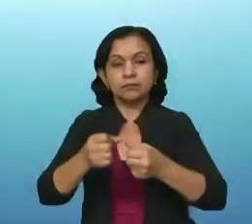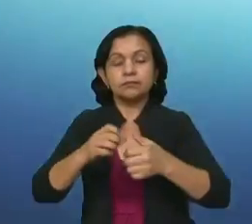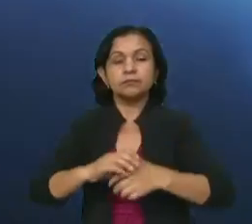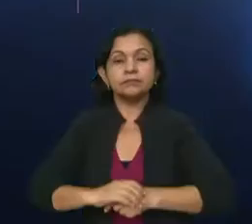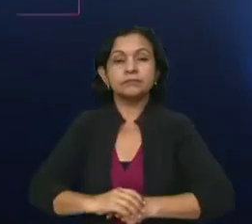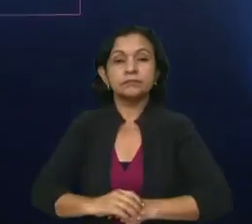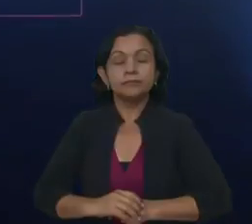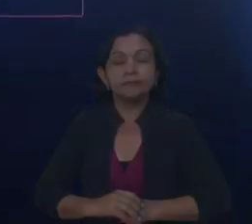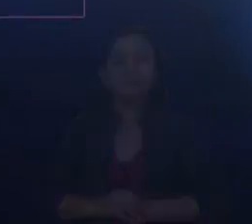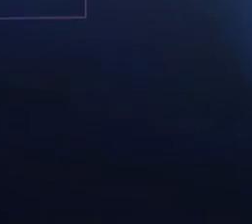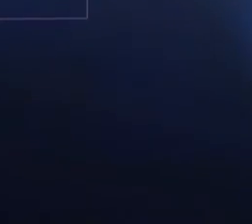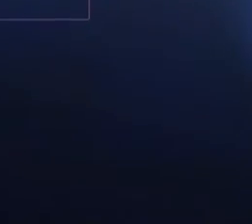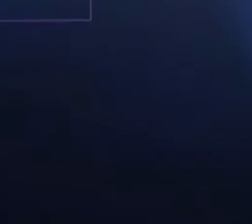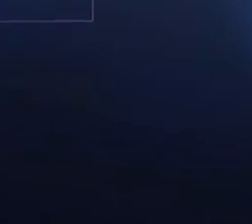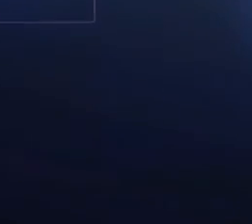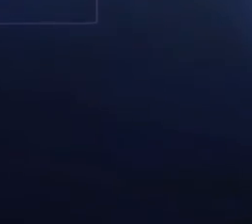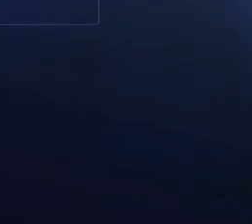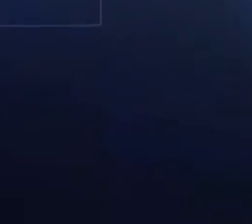Mena.